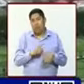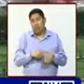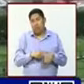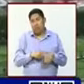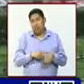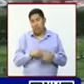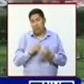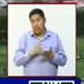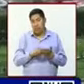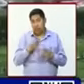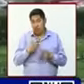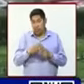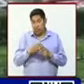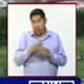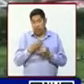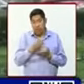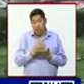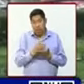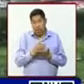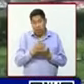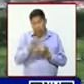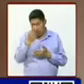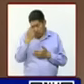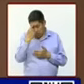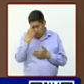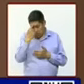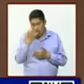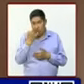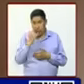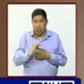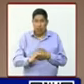temprano. Por eso se llama parálisis cerebral infantil.